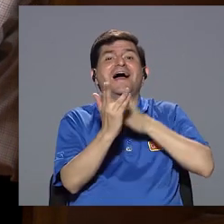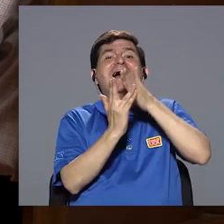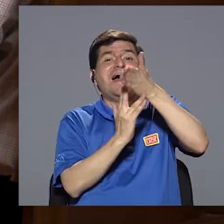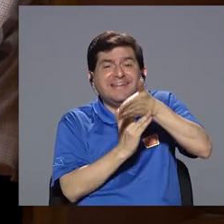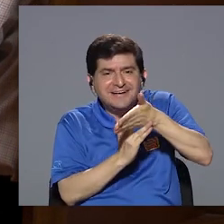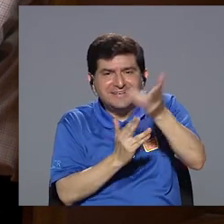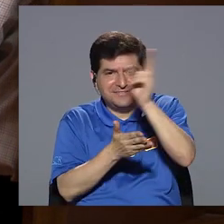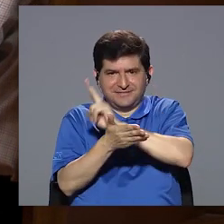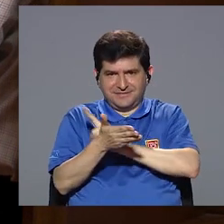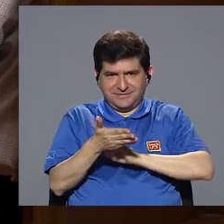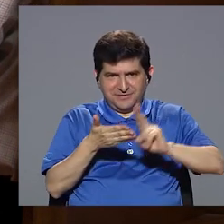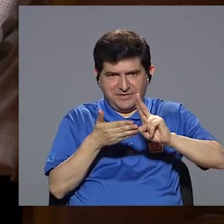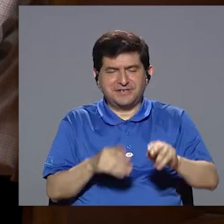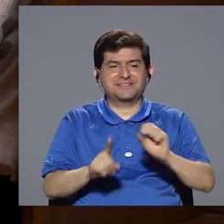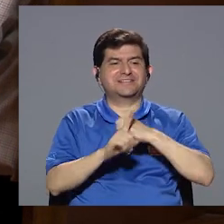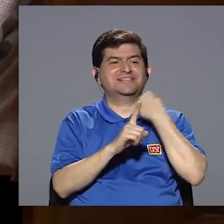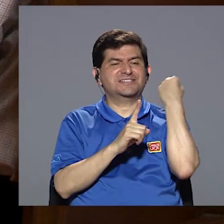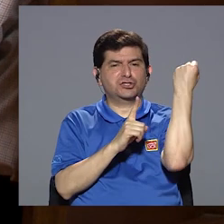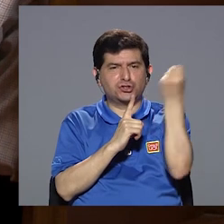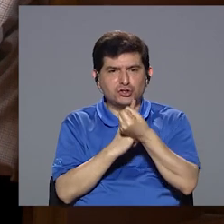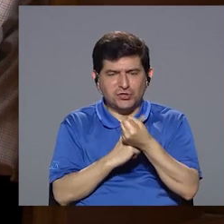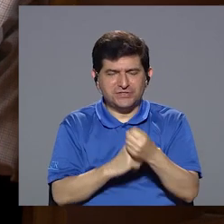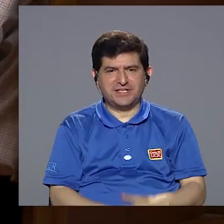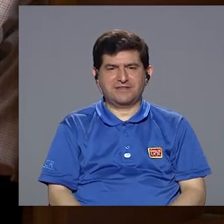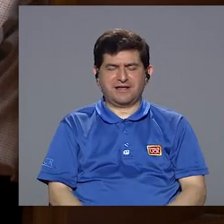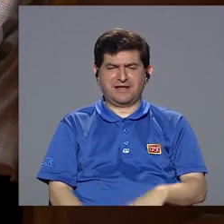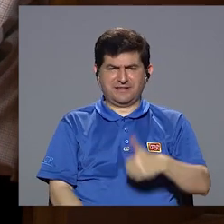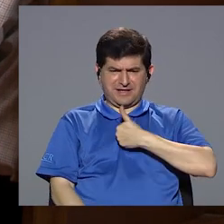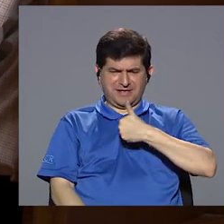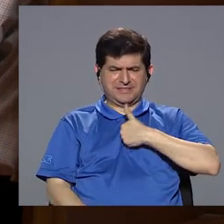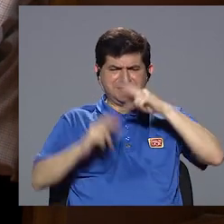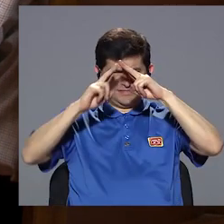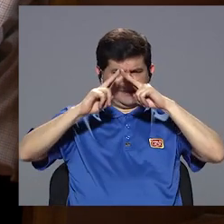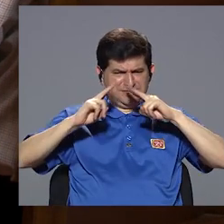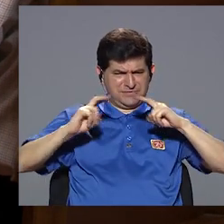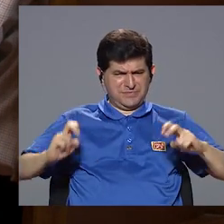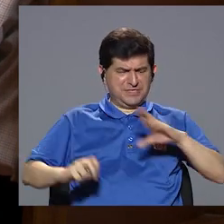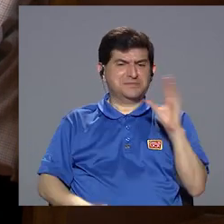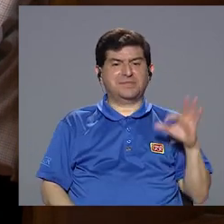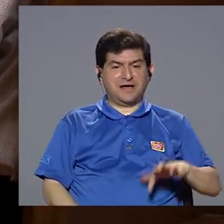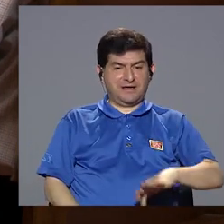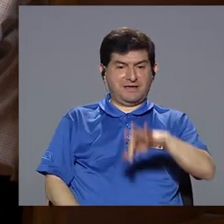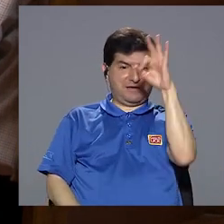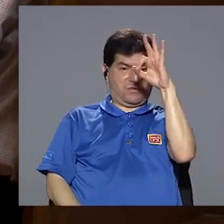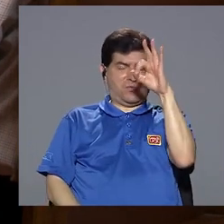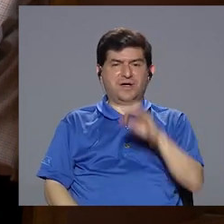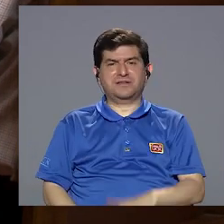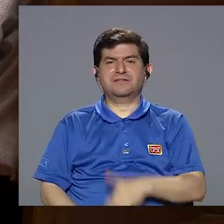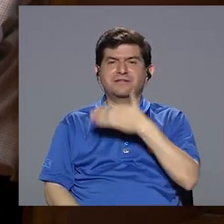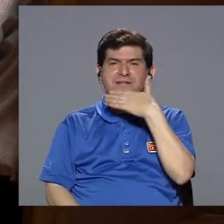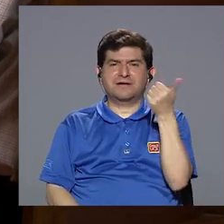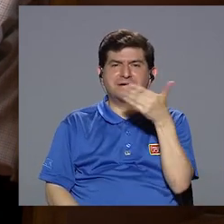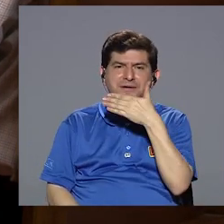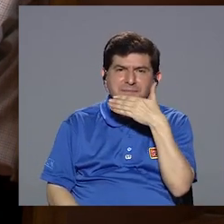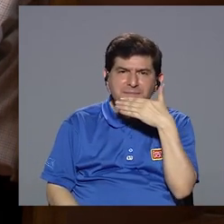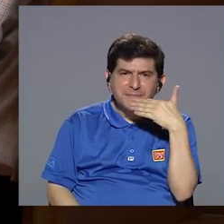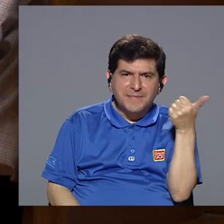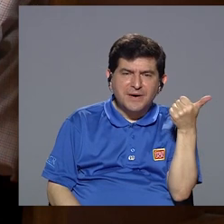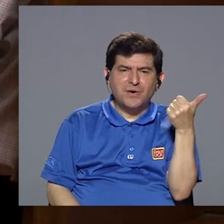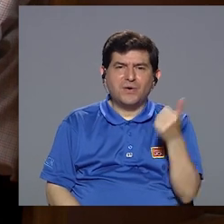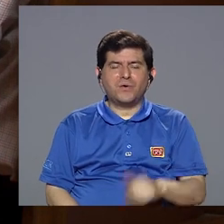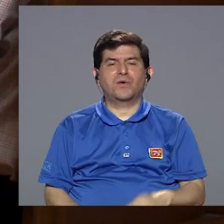través de la universidad una sociedad se piense a sí misma y se descubra en sus mejores